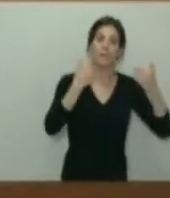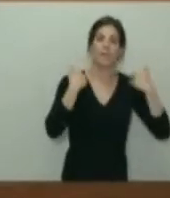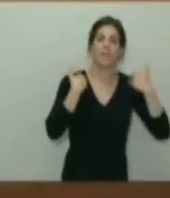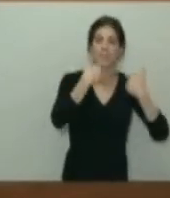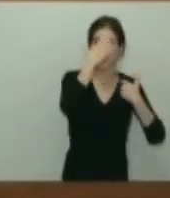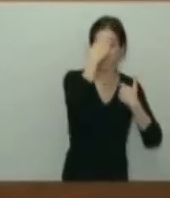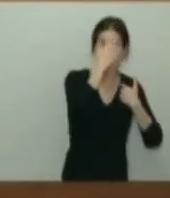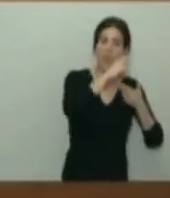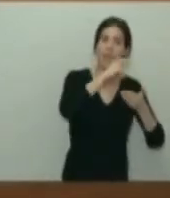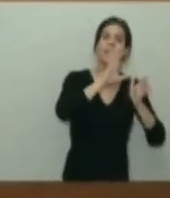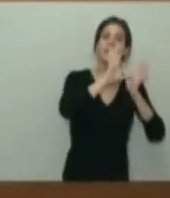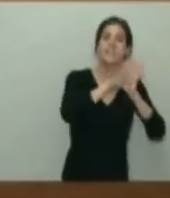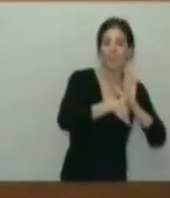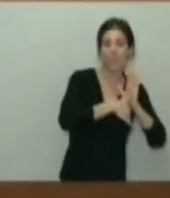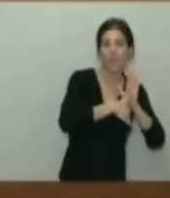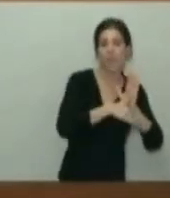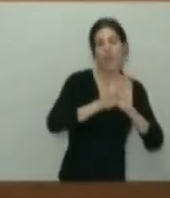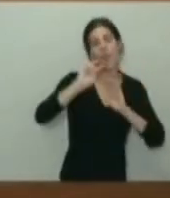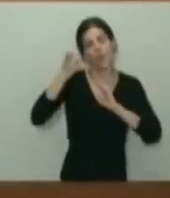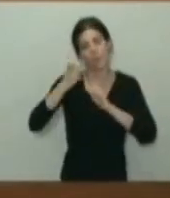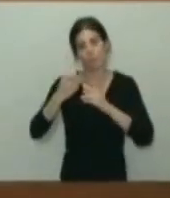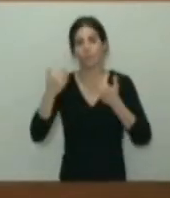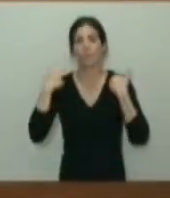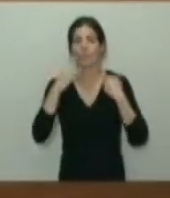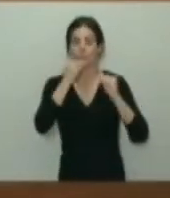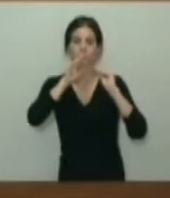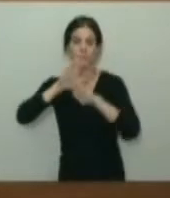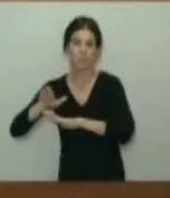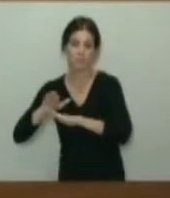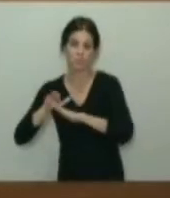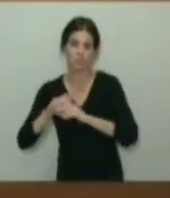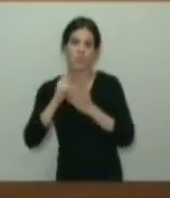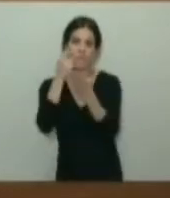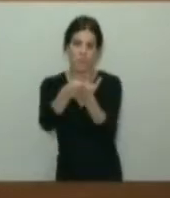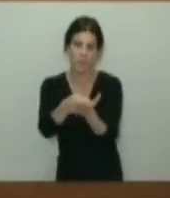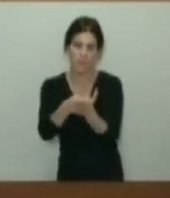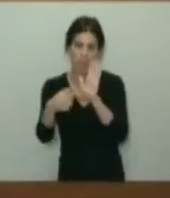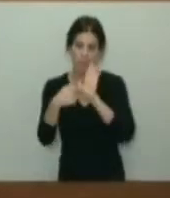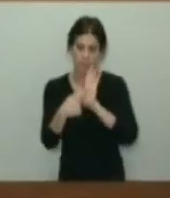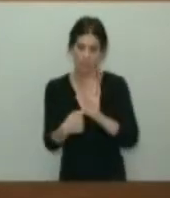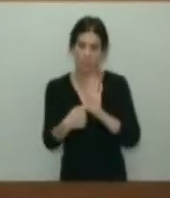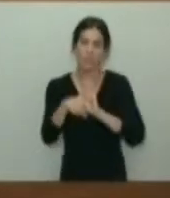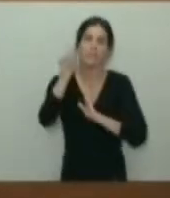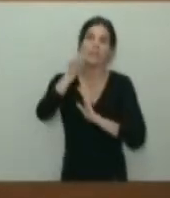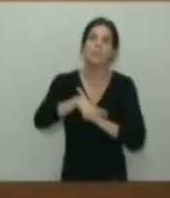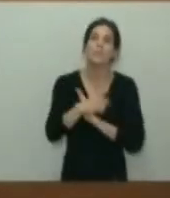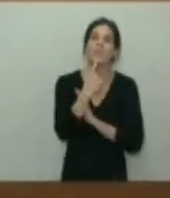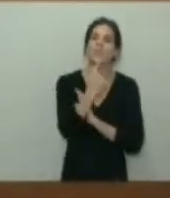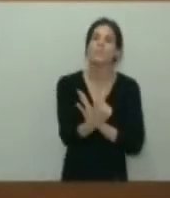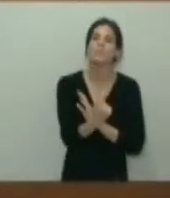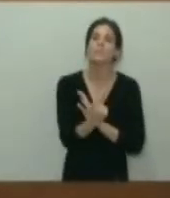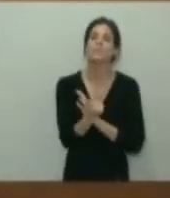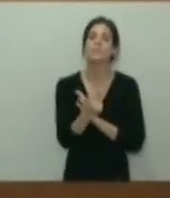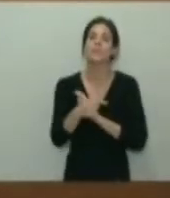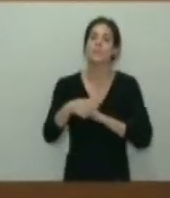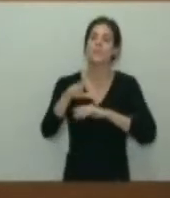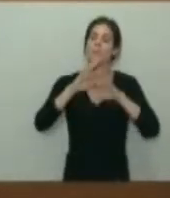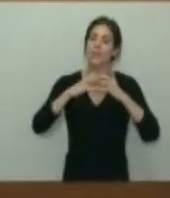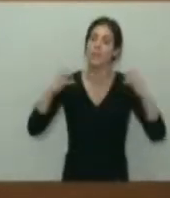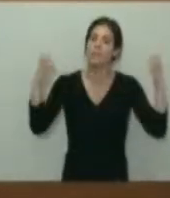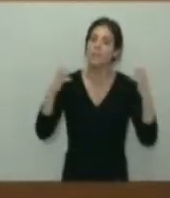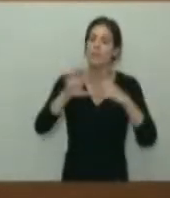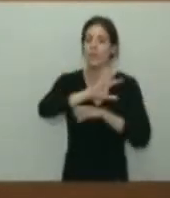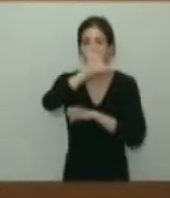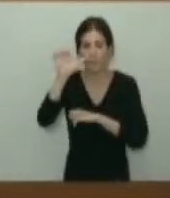Podemos, en fin, no podemos negar que se está avanzando en el ámbito del Parlamento Europeo y del Consejo